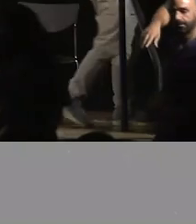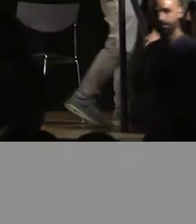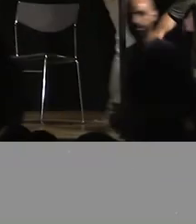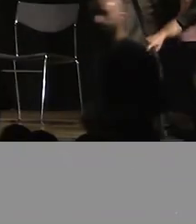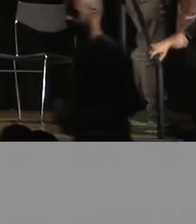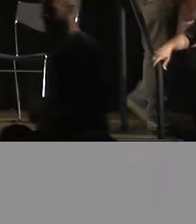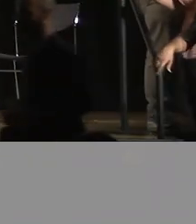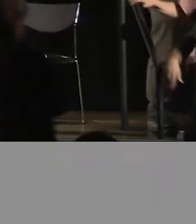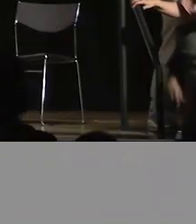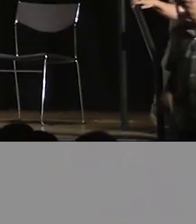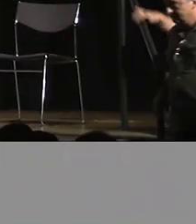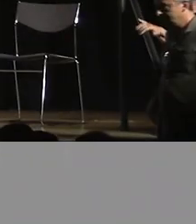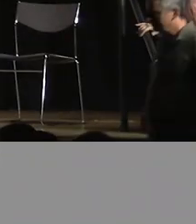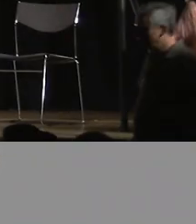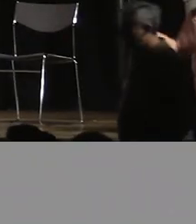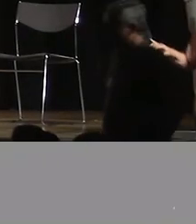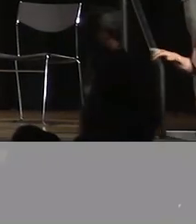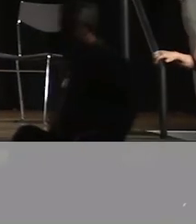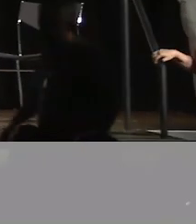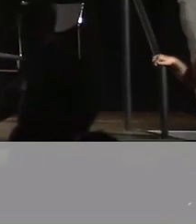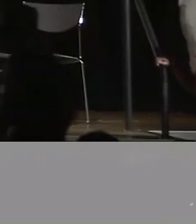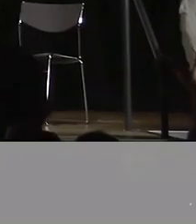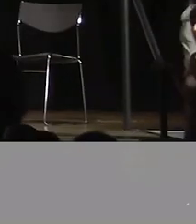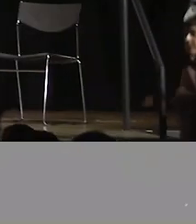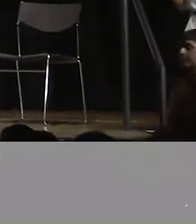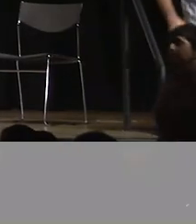personales no ha podido ser.